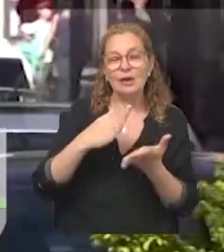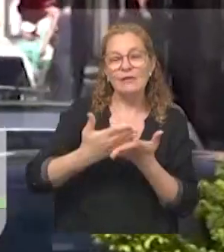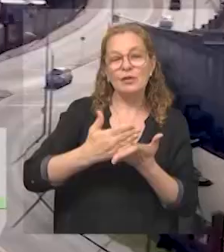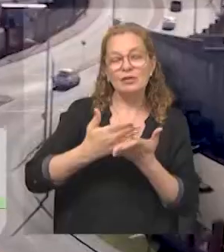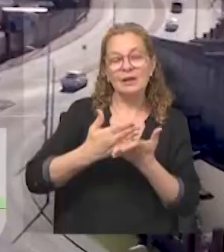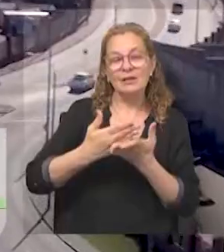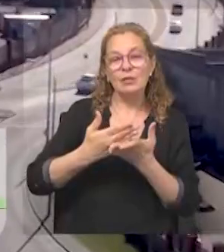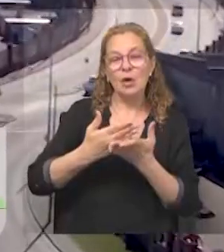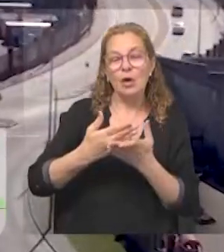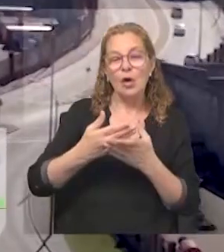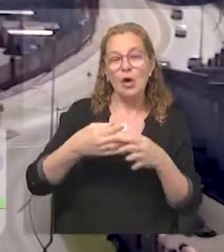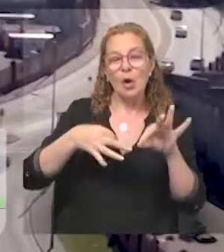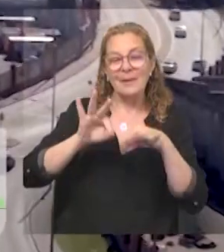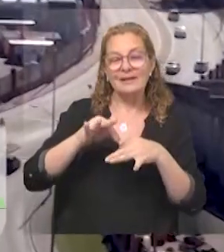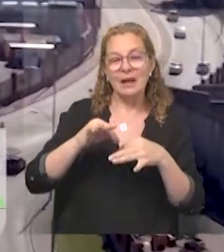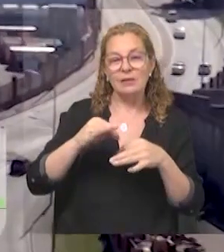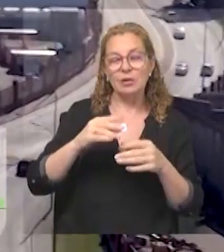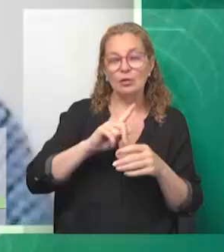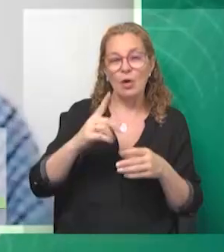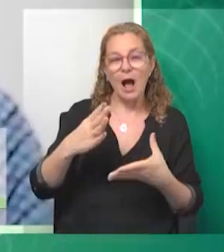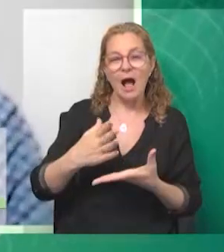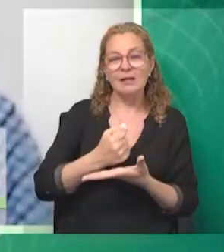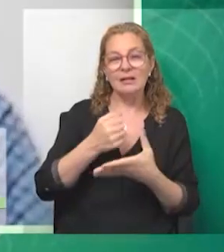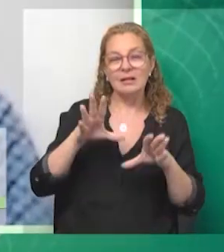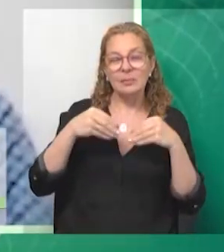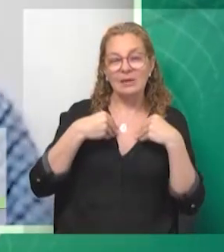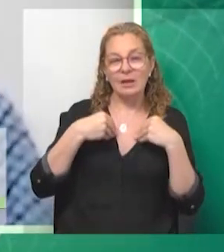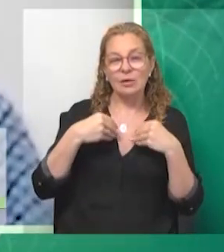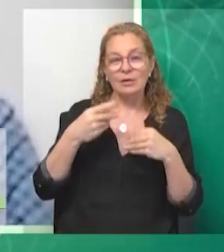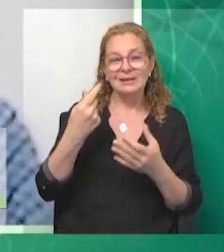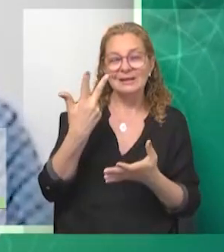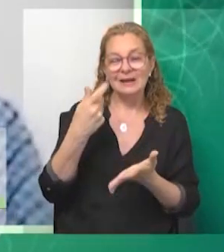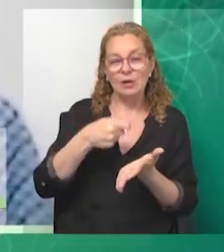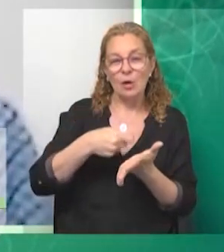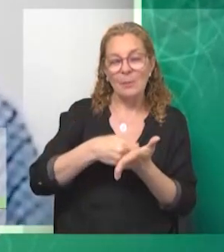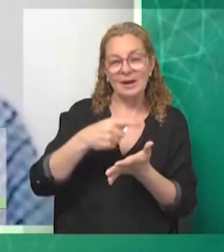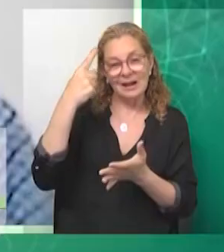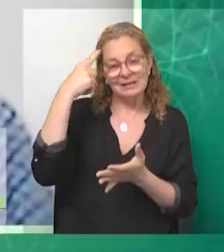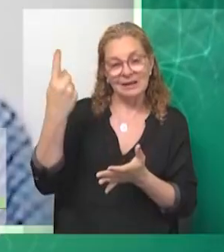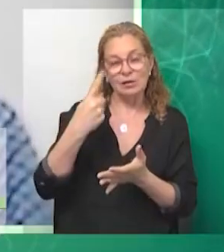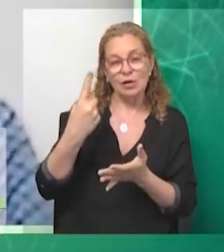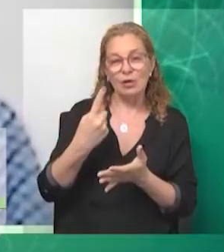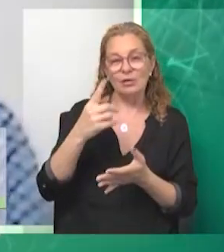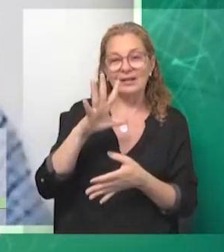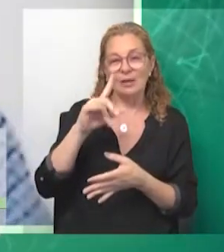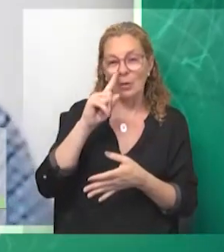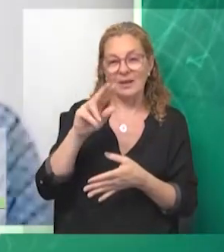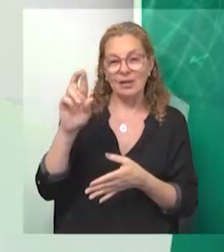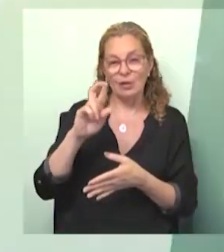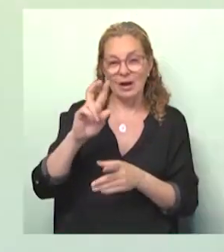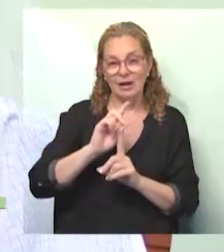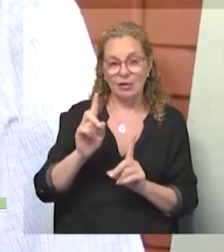rechazaron la propuesta del dirigente Colorado Pedro bordaberry de habilitar hasta tres Compras en el exterior por un monto máximo de